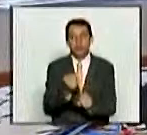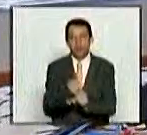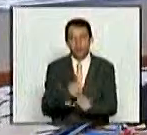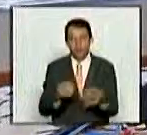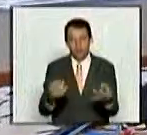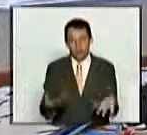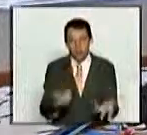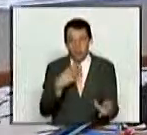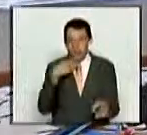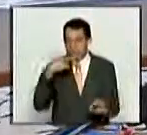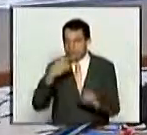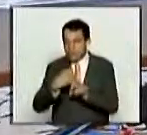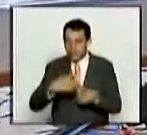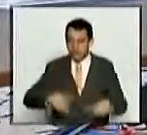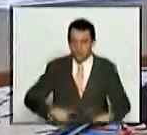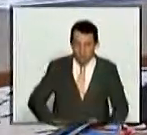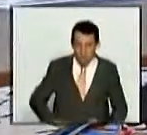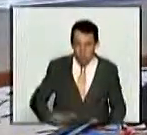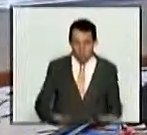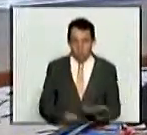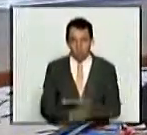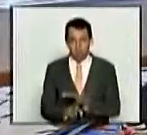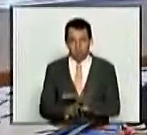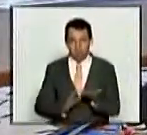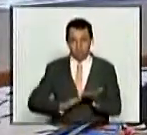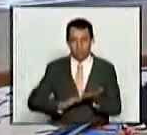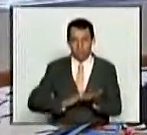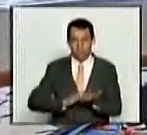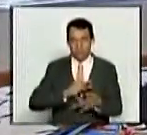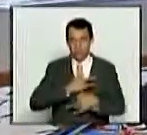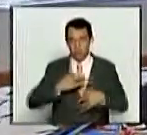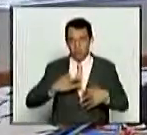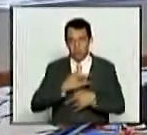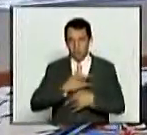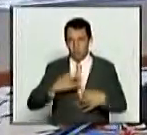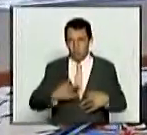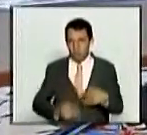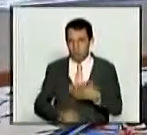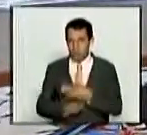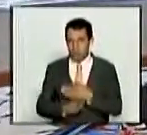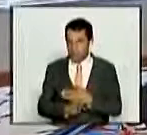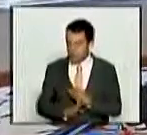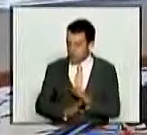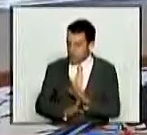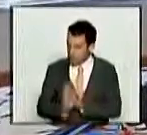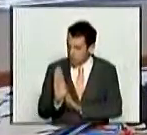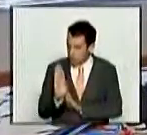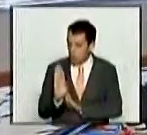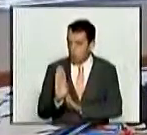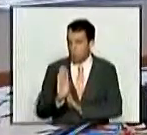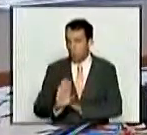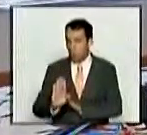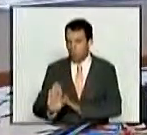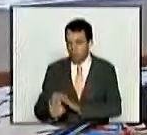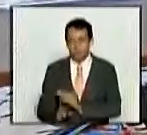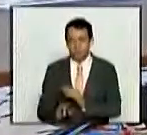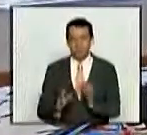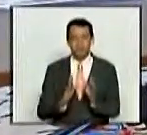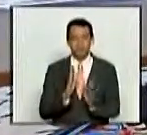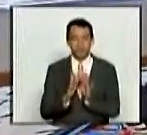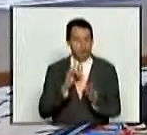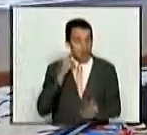curante. Y muchas veces con este mismo procedimiento el paciente sale adelante. Y si le hace a uno la ayuda del